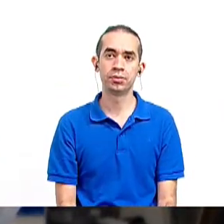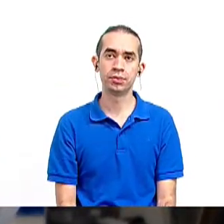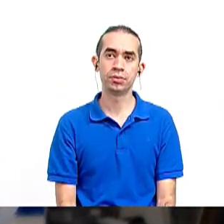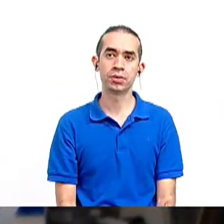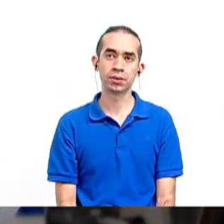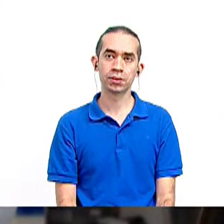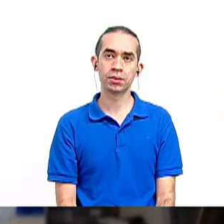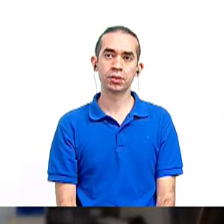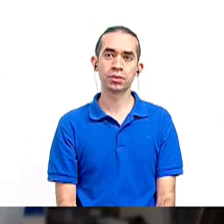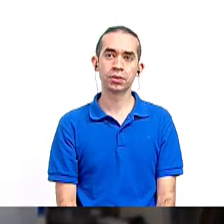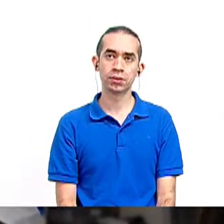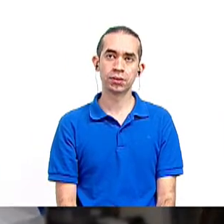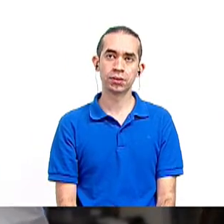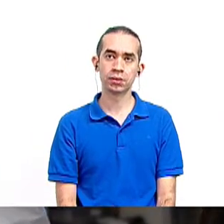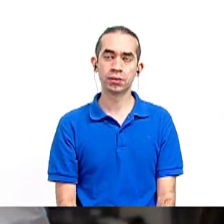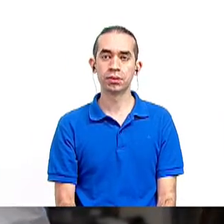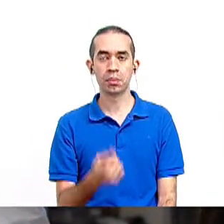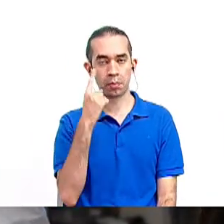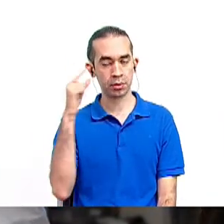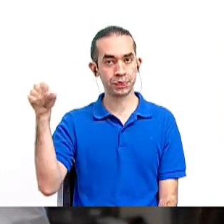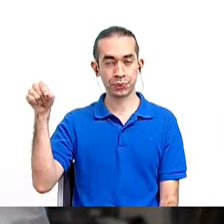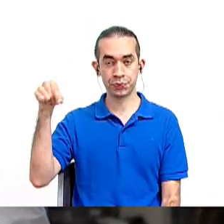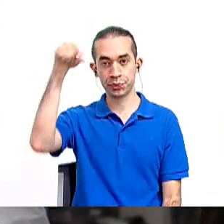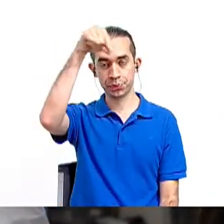Ok, y cuando agregamos este,